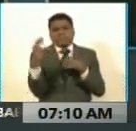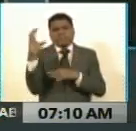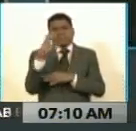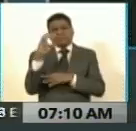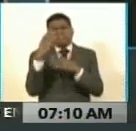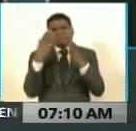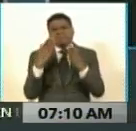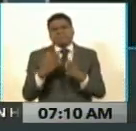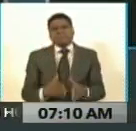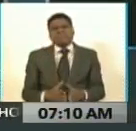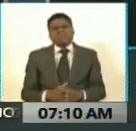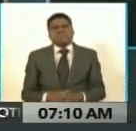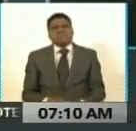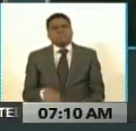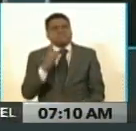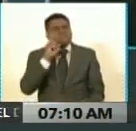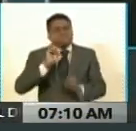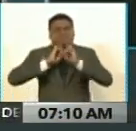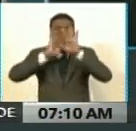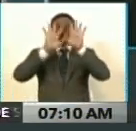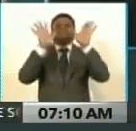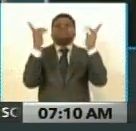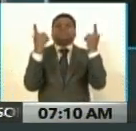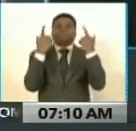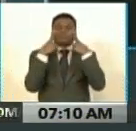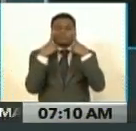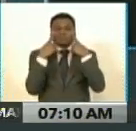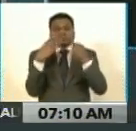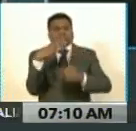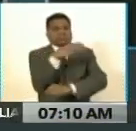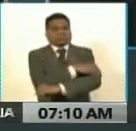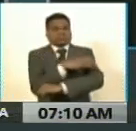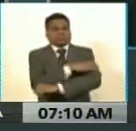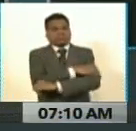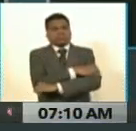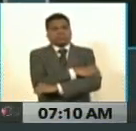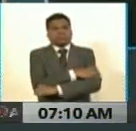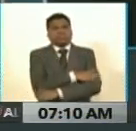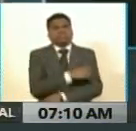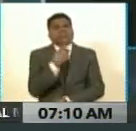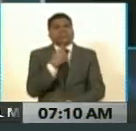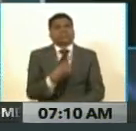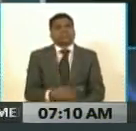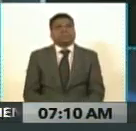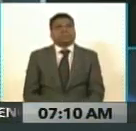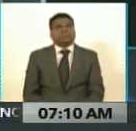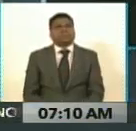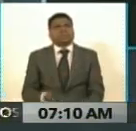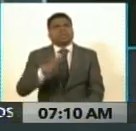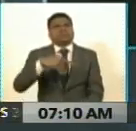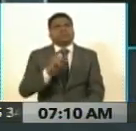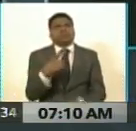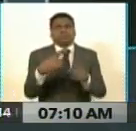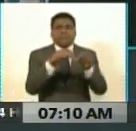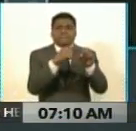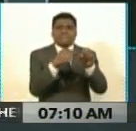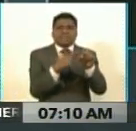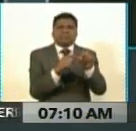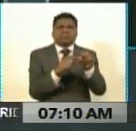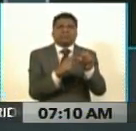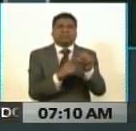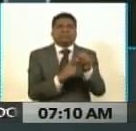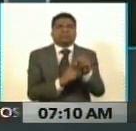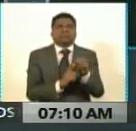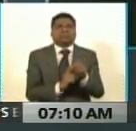hacemos con la mayor transparencia la derecha nos atacaba nos decía que dónde sacamos los pesos colombianos lo